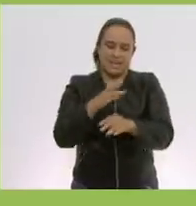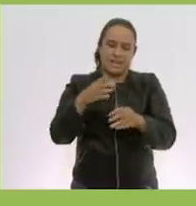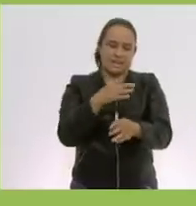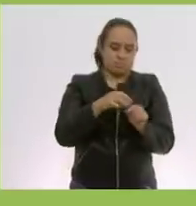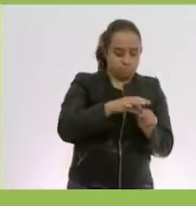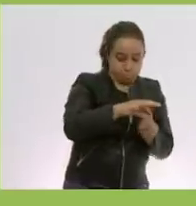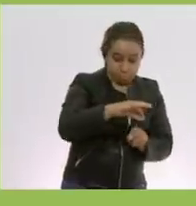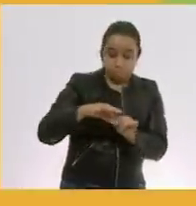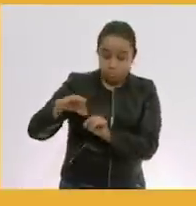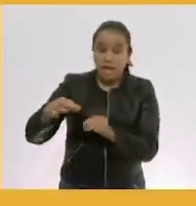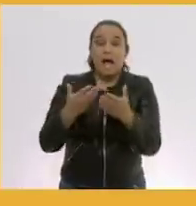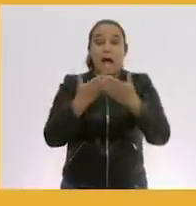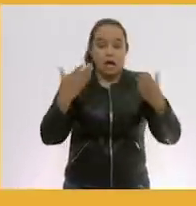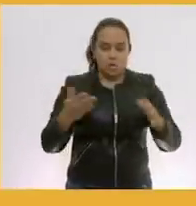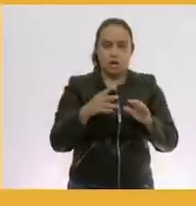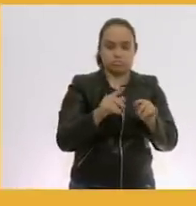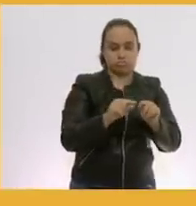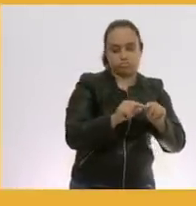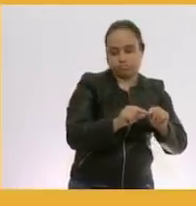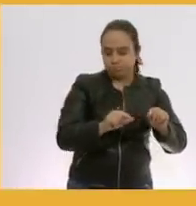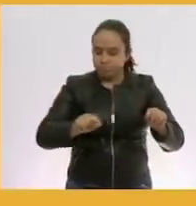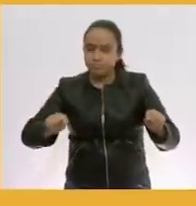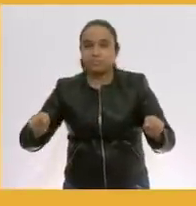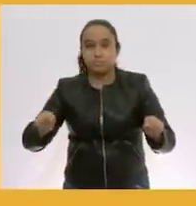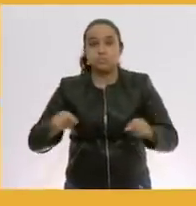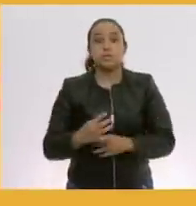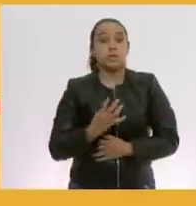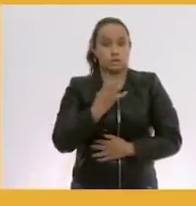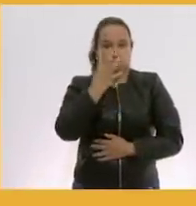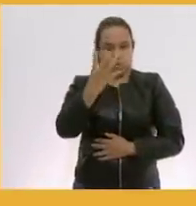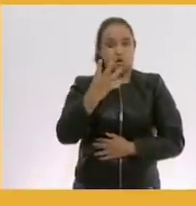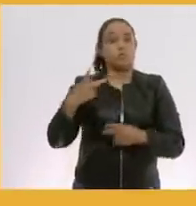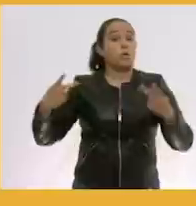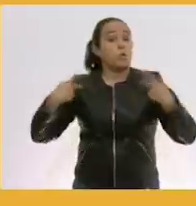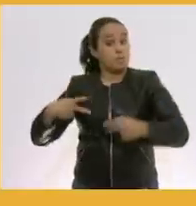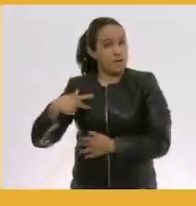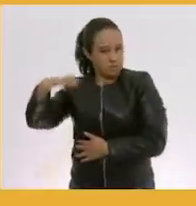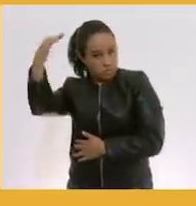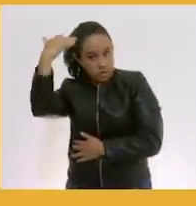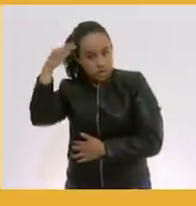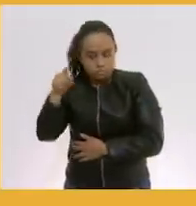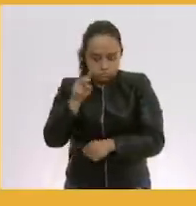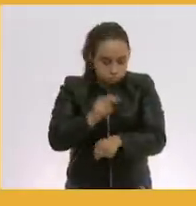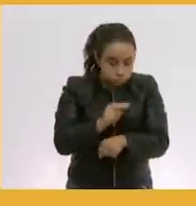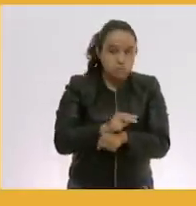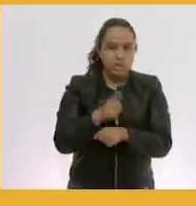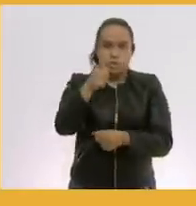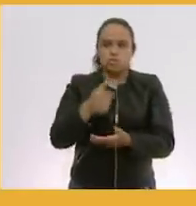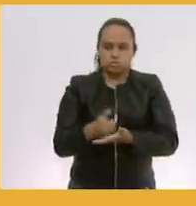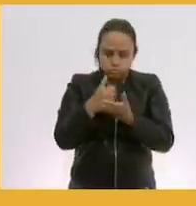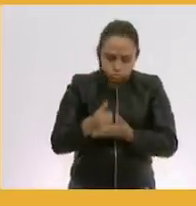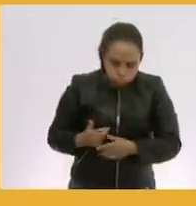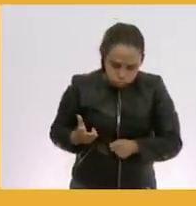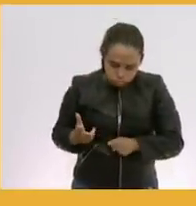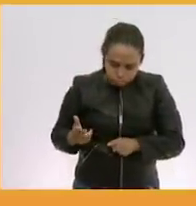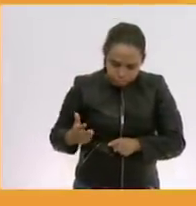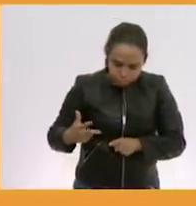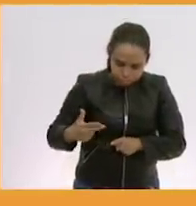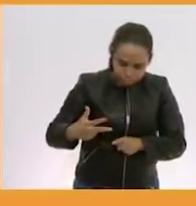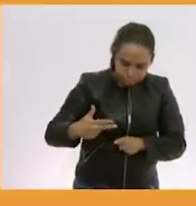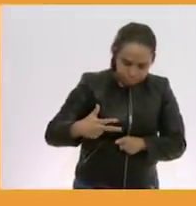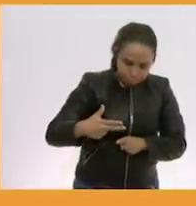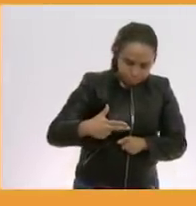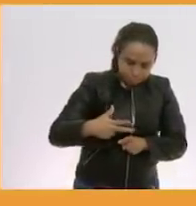horizontal entre los dos puntos. 4. Con ayuda de un adulto, corta sobre la línea horizontal que